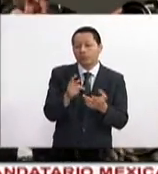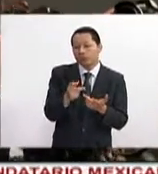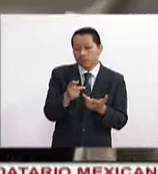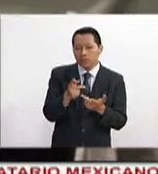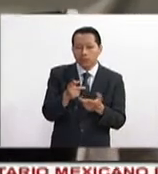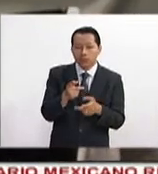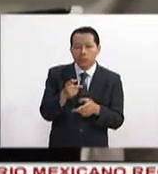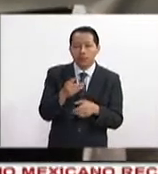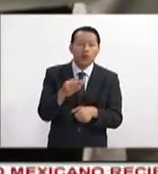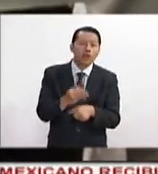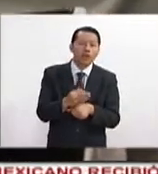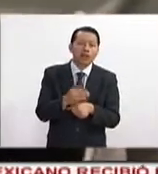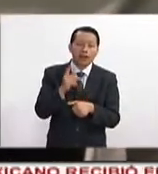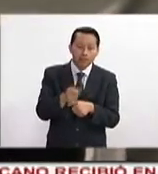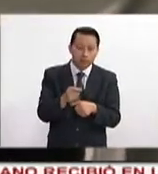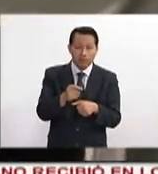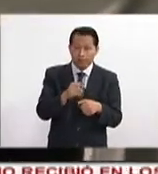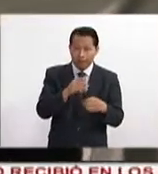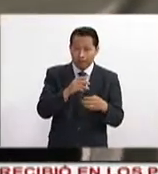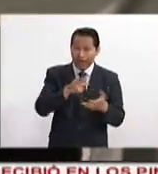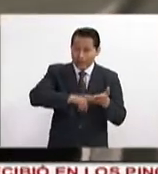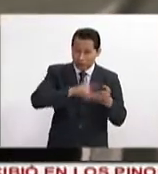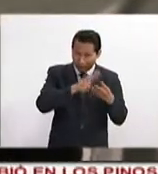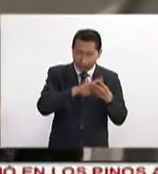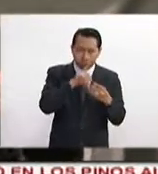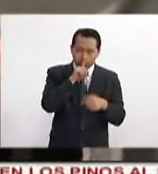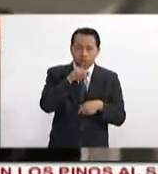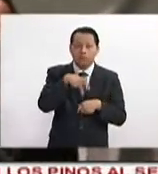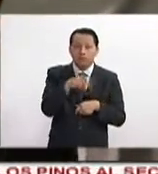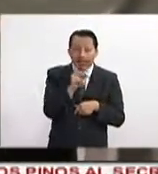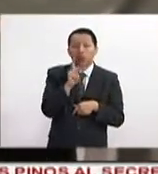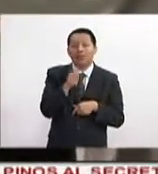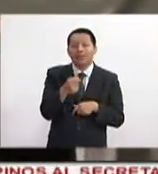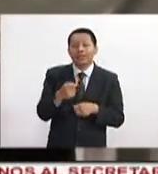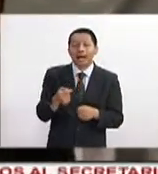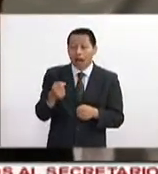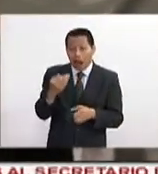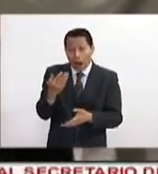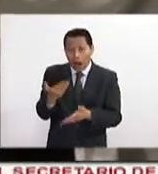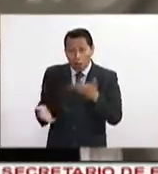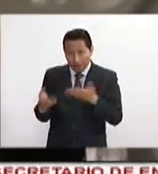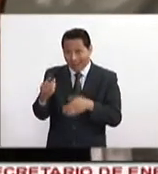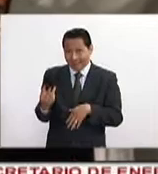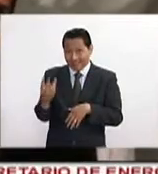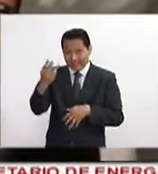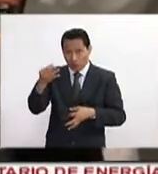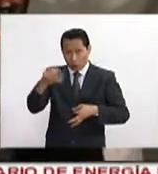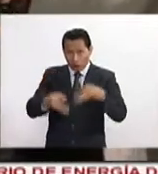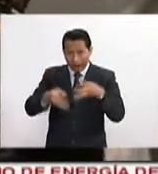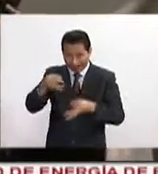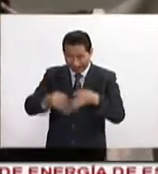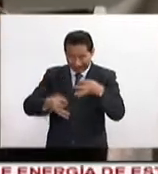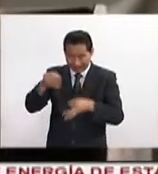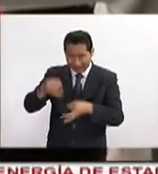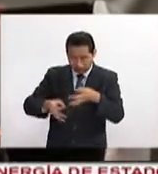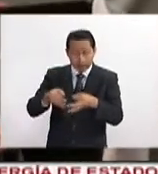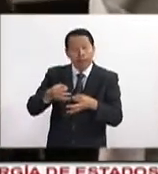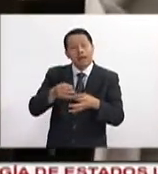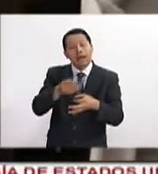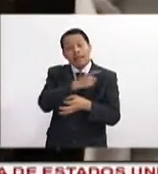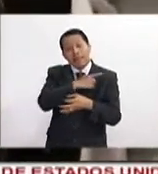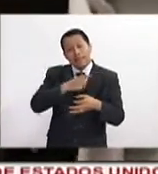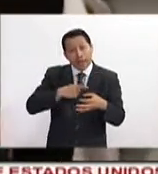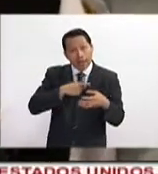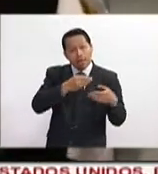a estar en esta condena preso, pero ahora tocará a 3 jueces, a 3 magistrados, revisar todo